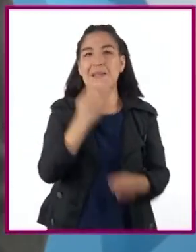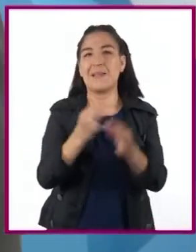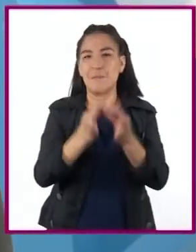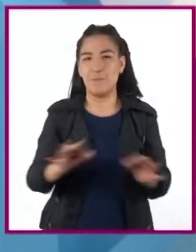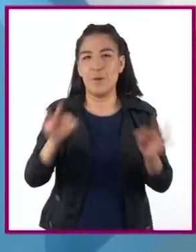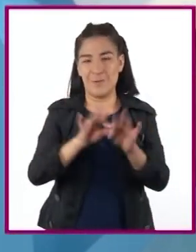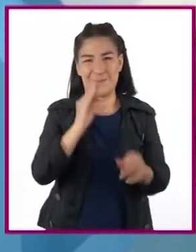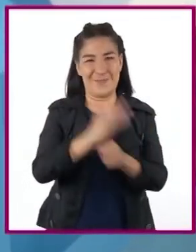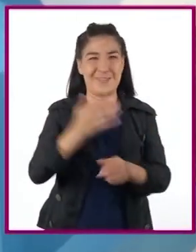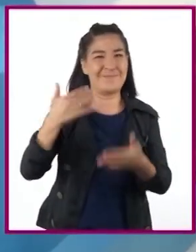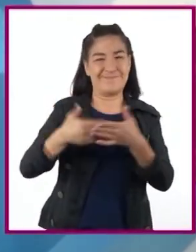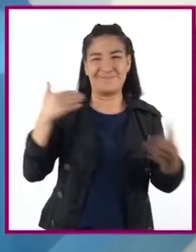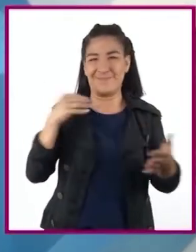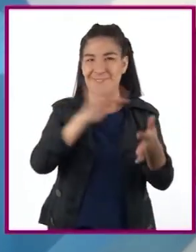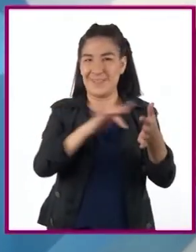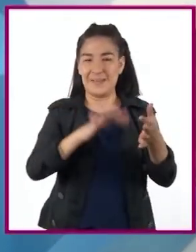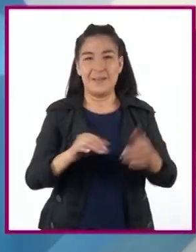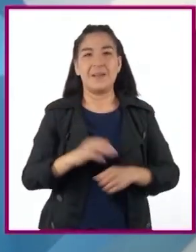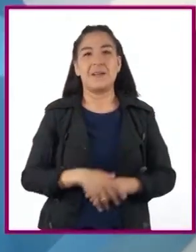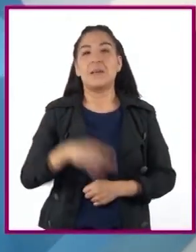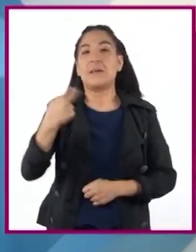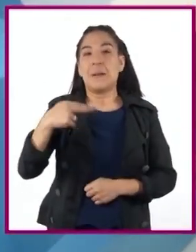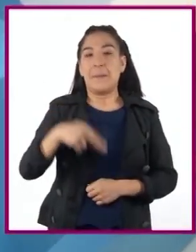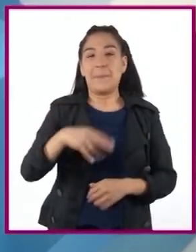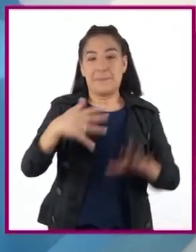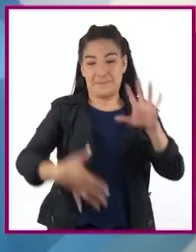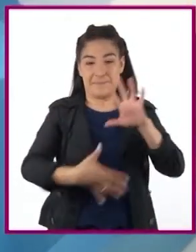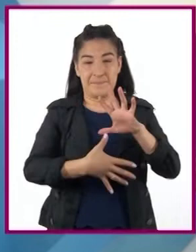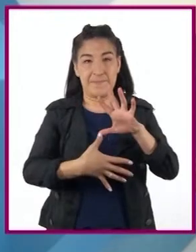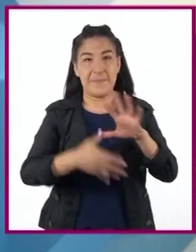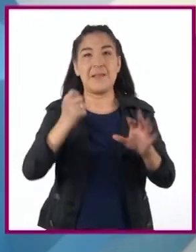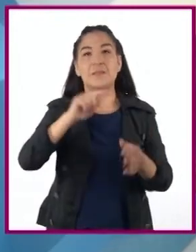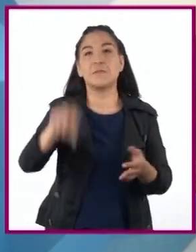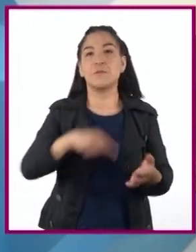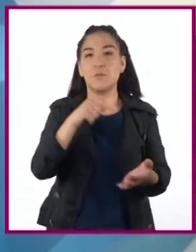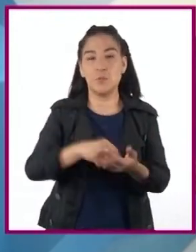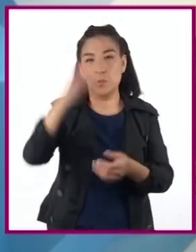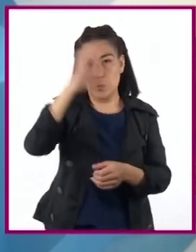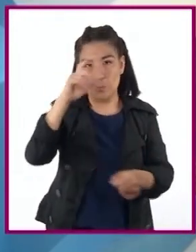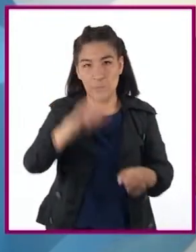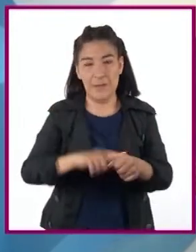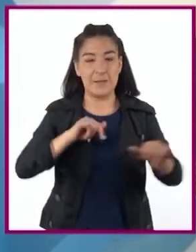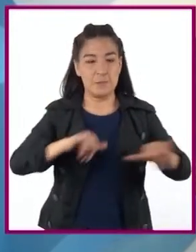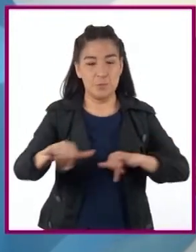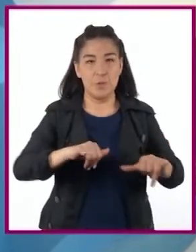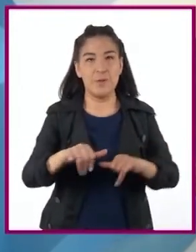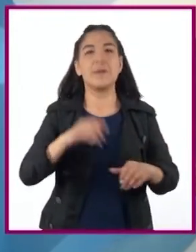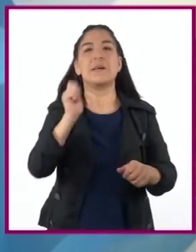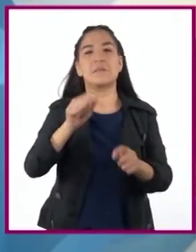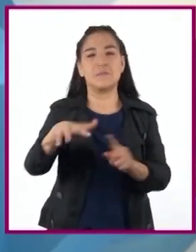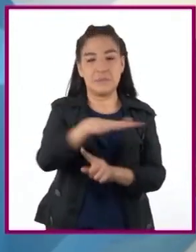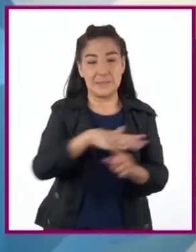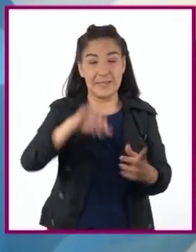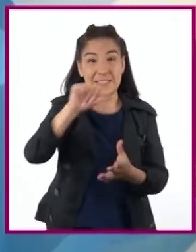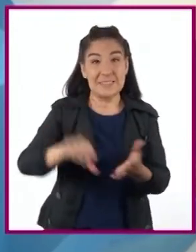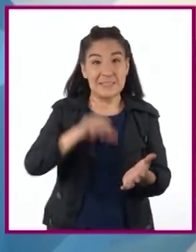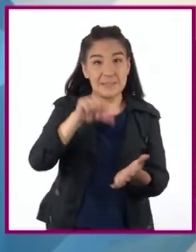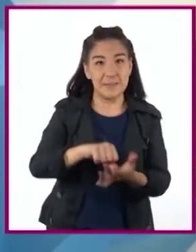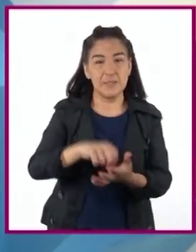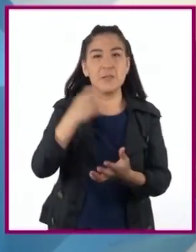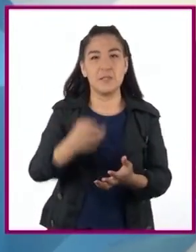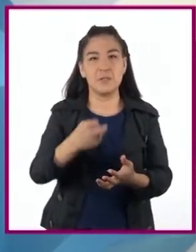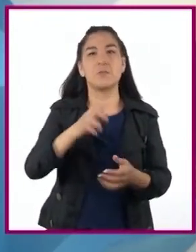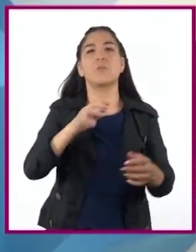artículo que les leí al inicio. Se llama Mesoamérica al área cultural y geográfica que comprendió el centro y sureste